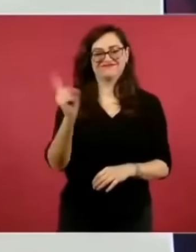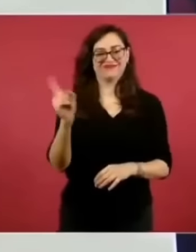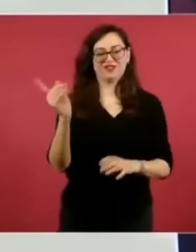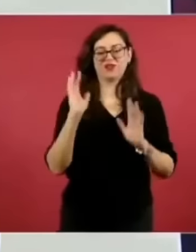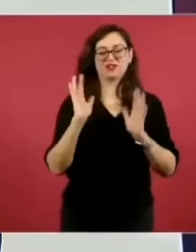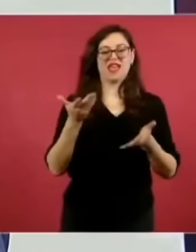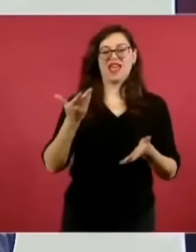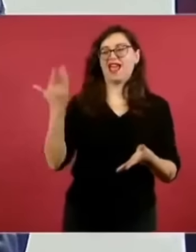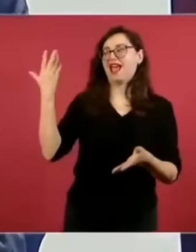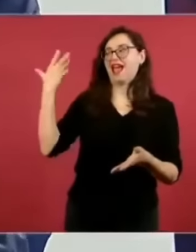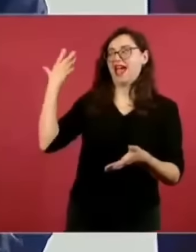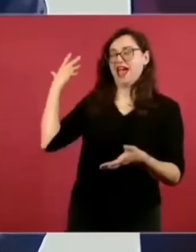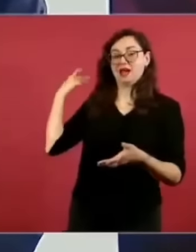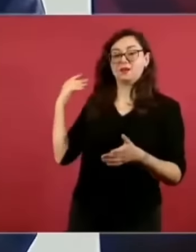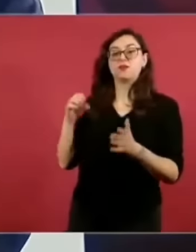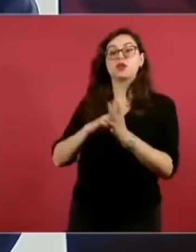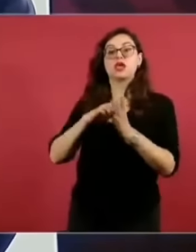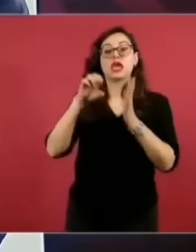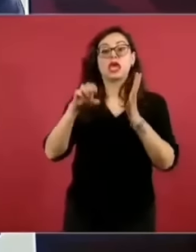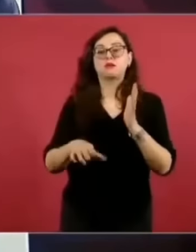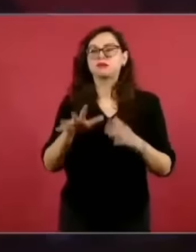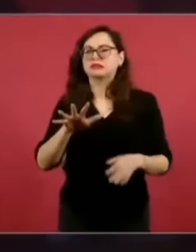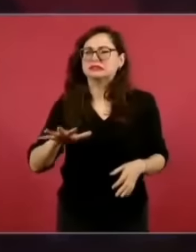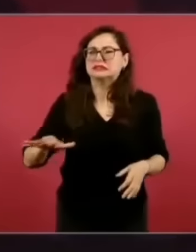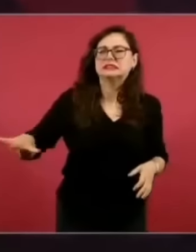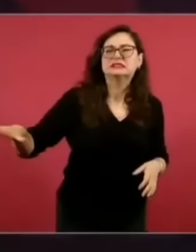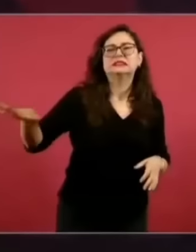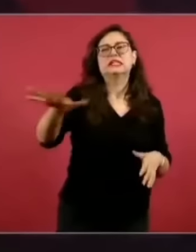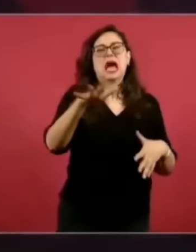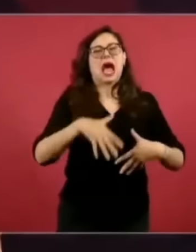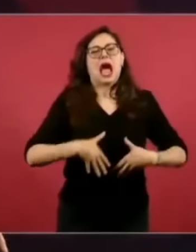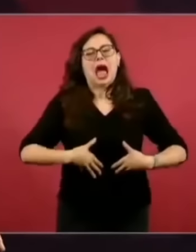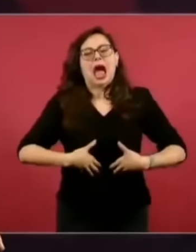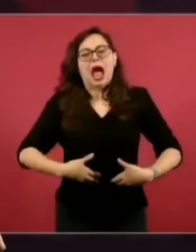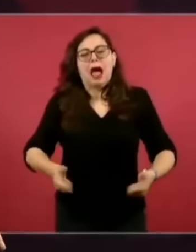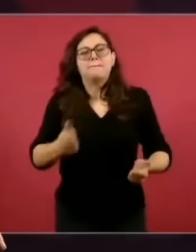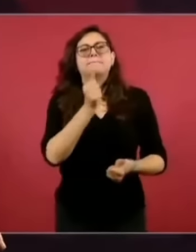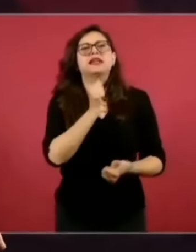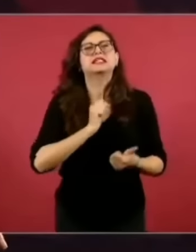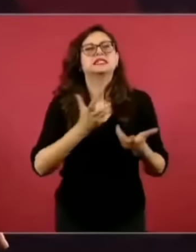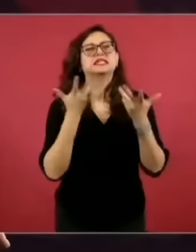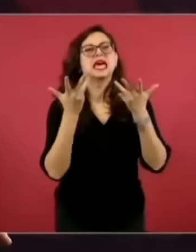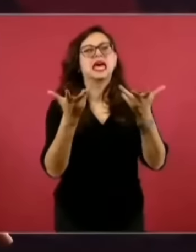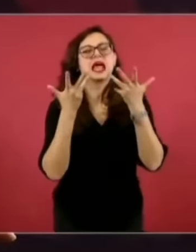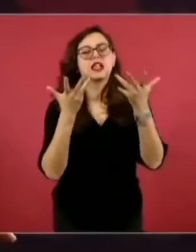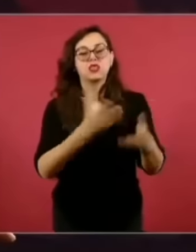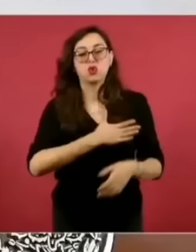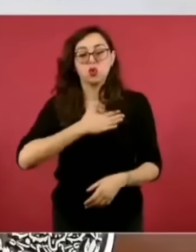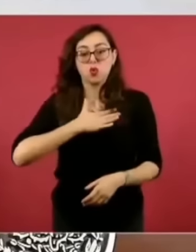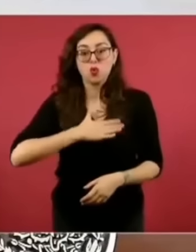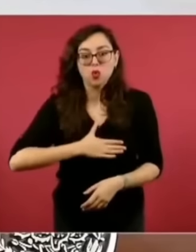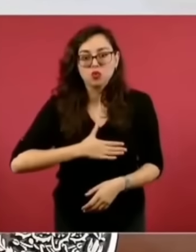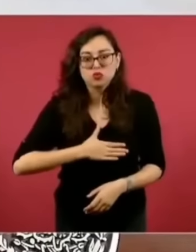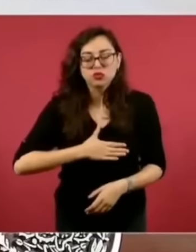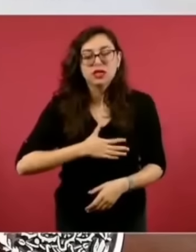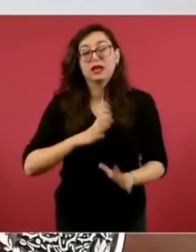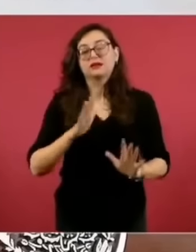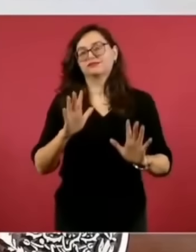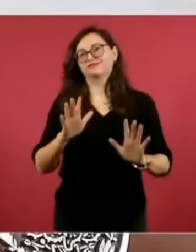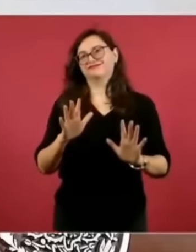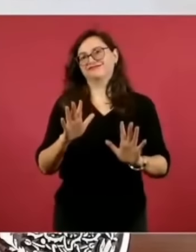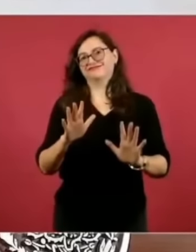El pueblo tiene hambre y sed de justicia, para empezar. Es una frase bíblica.